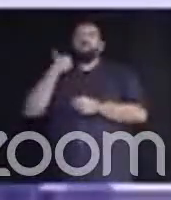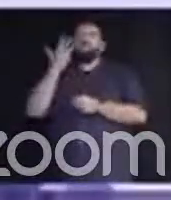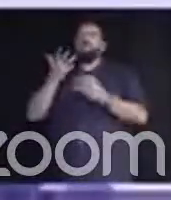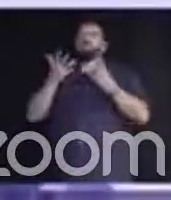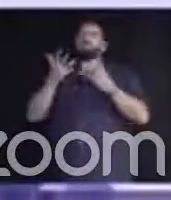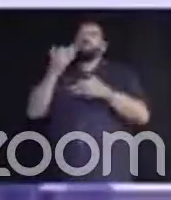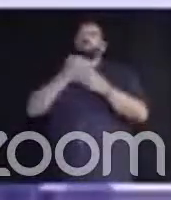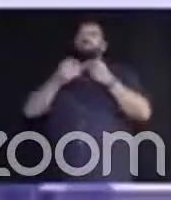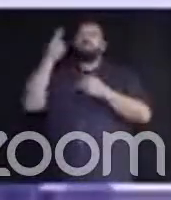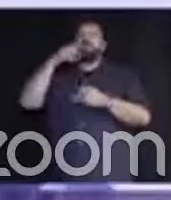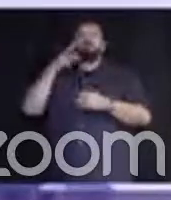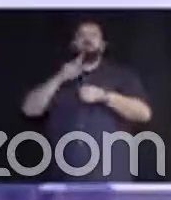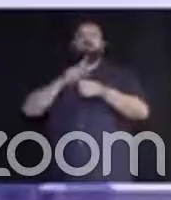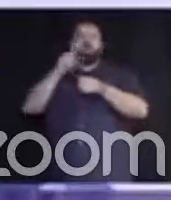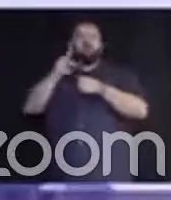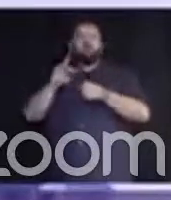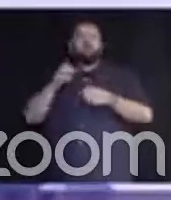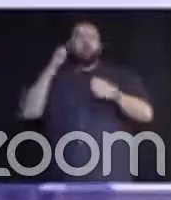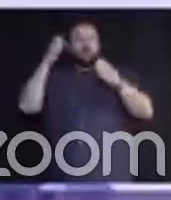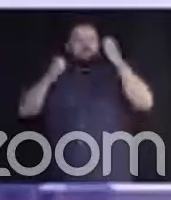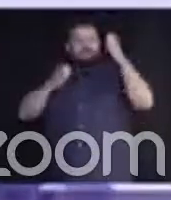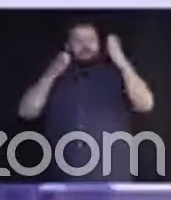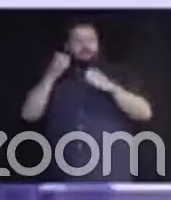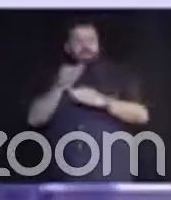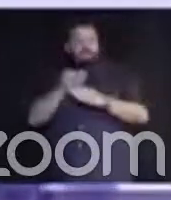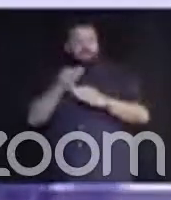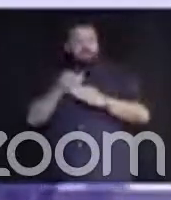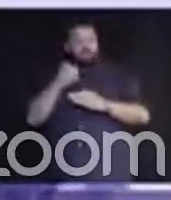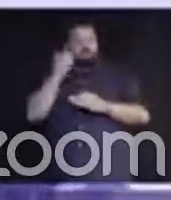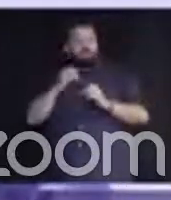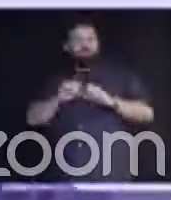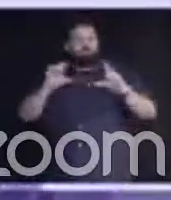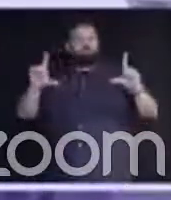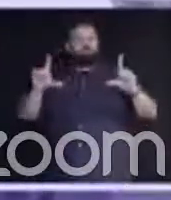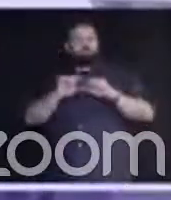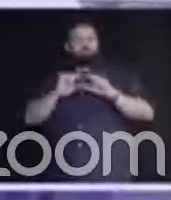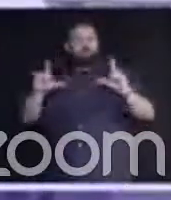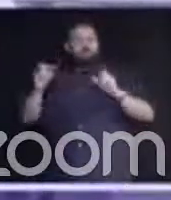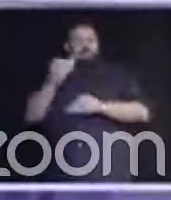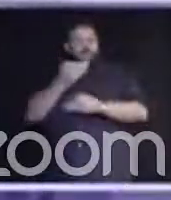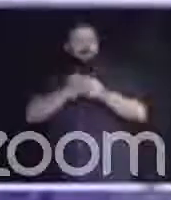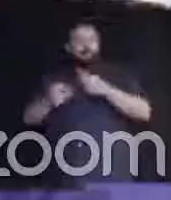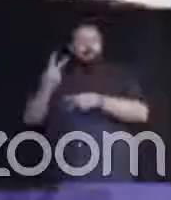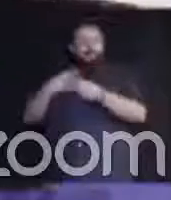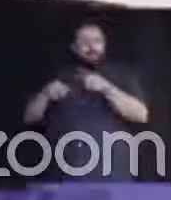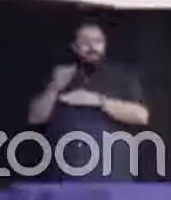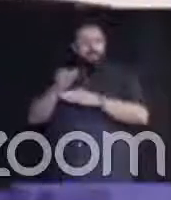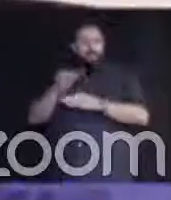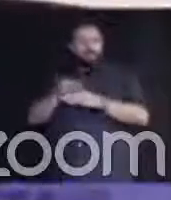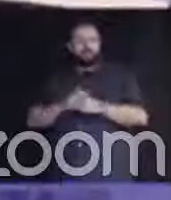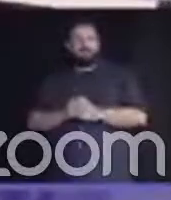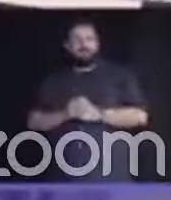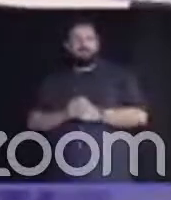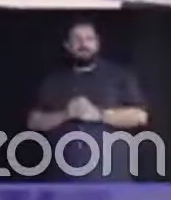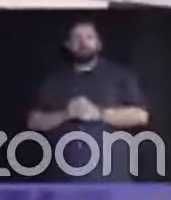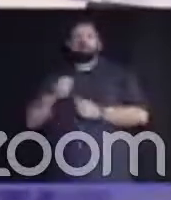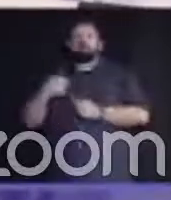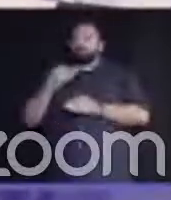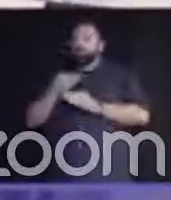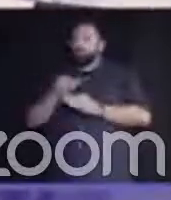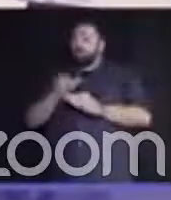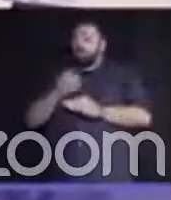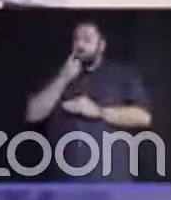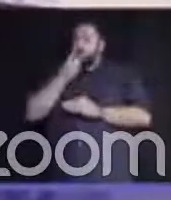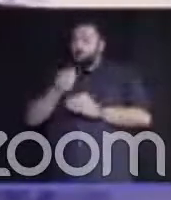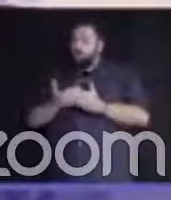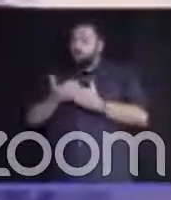comprometer al próximo evento? Y ahorita les voy a hacer unos lanzamientos, unos anuncios de lo que va a venir después. Pero se los digo